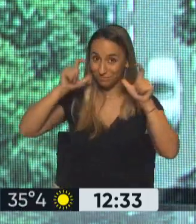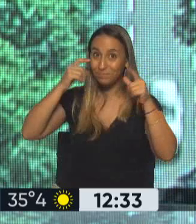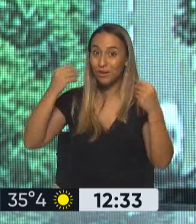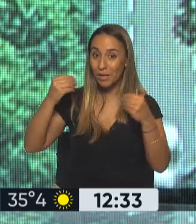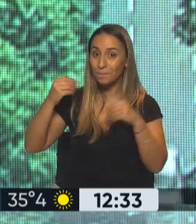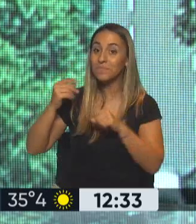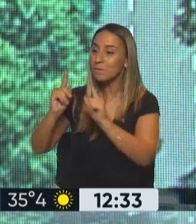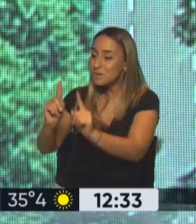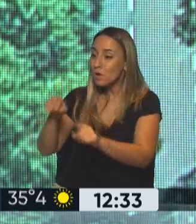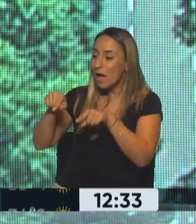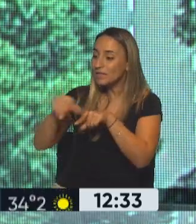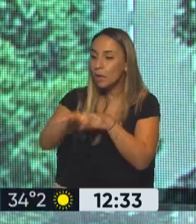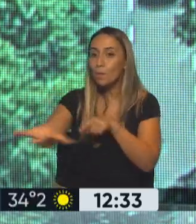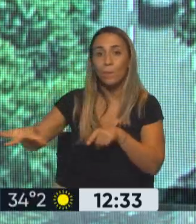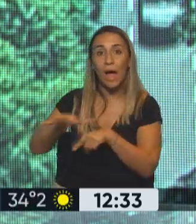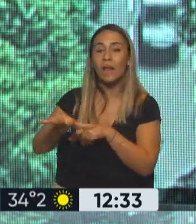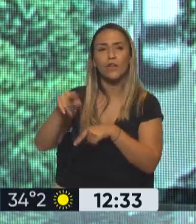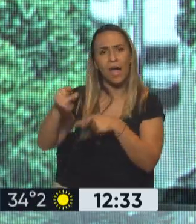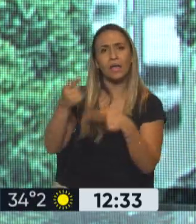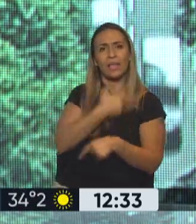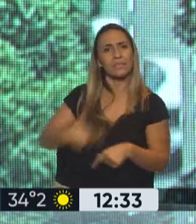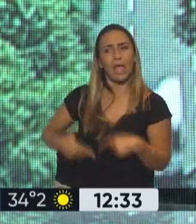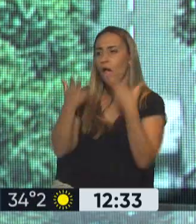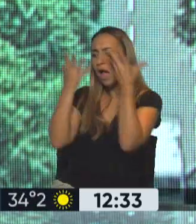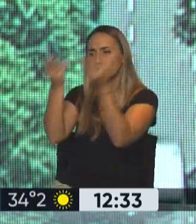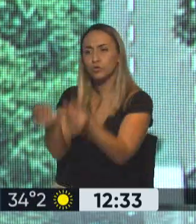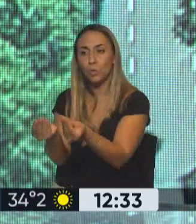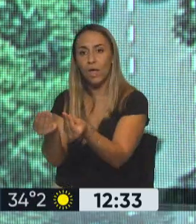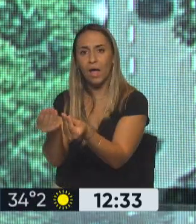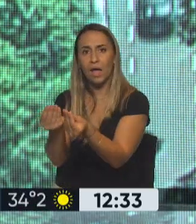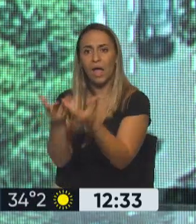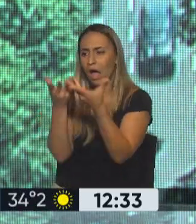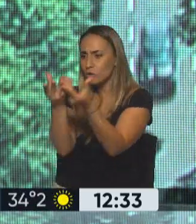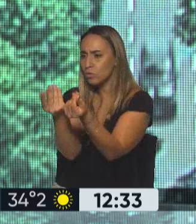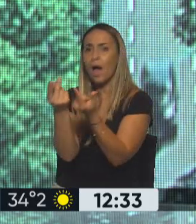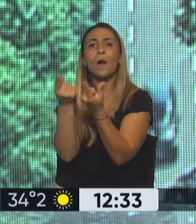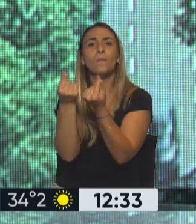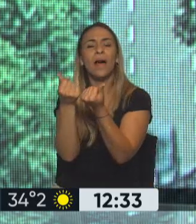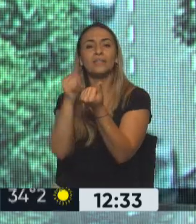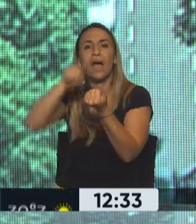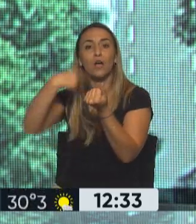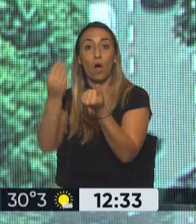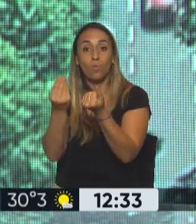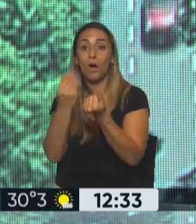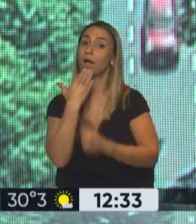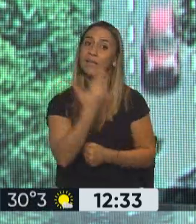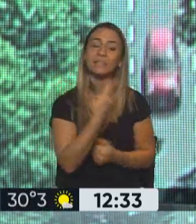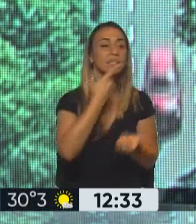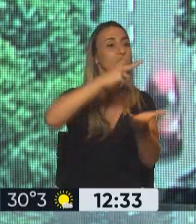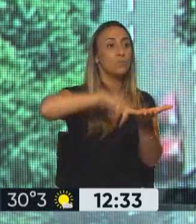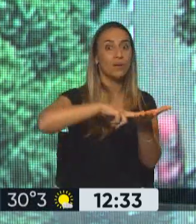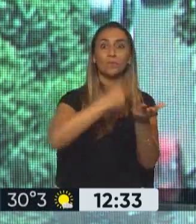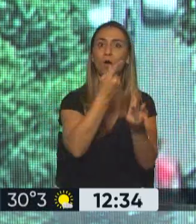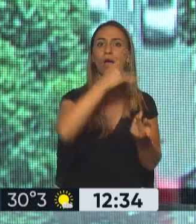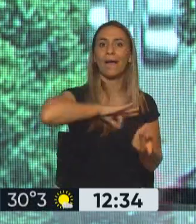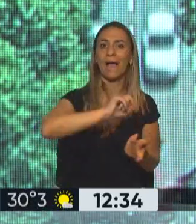ese barrio que fue intervenido, que tuvo ayuda, etcétera, se hizo con el dinero que vino del impuesto a las grandes fortunas. Bueno.